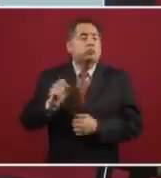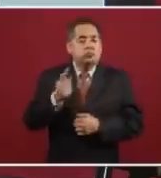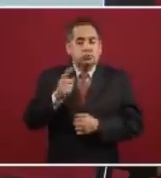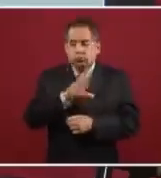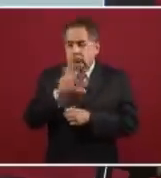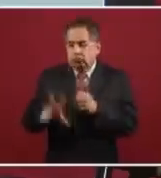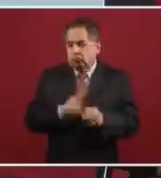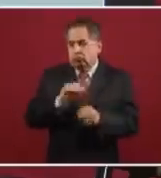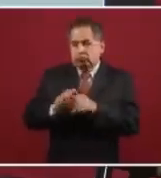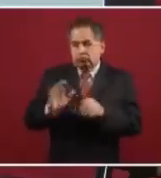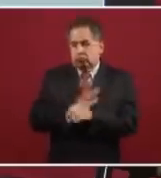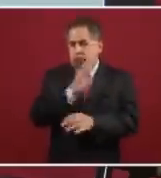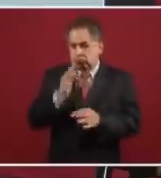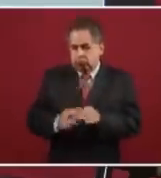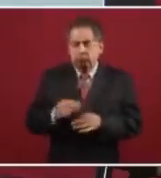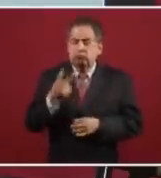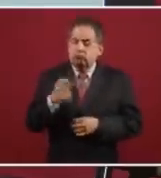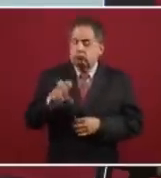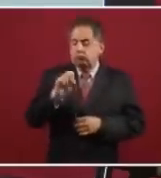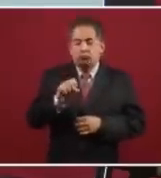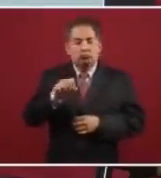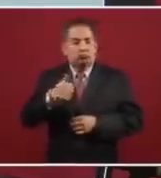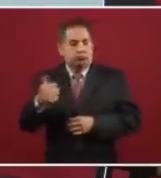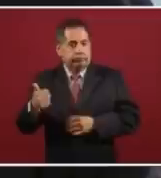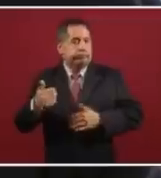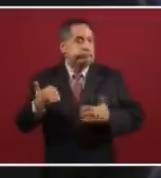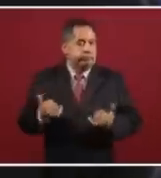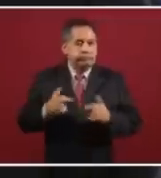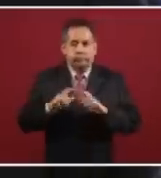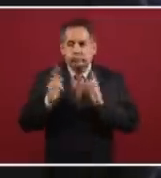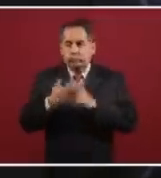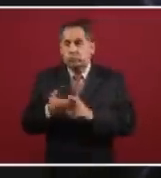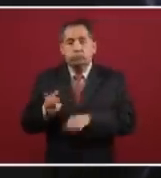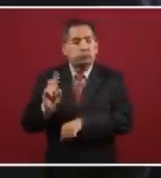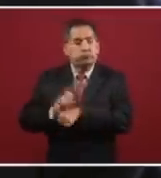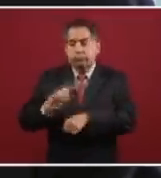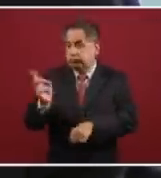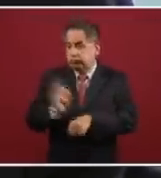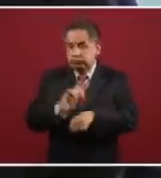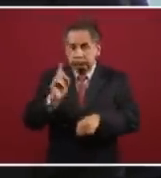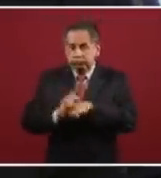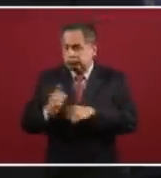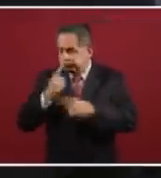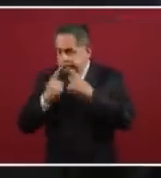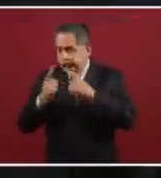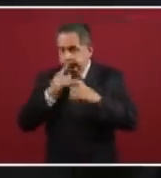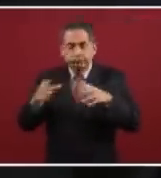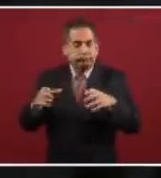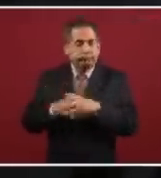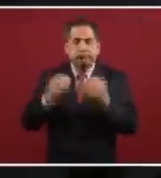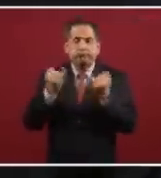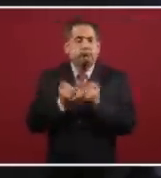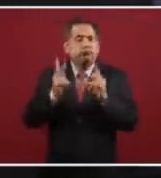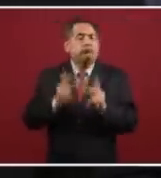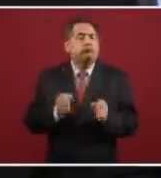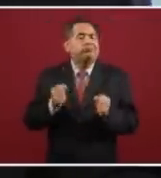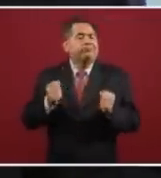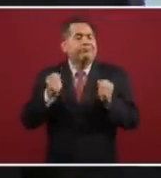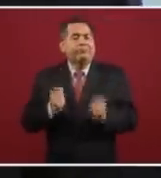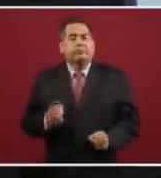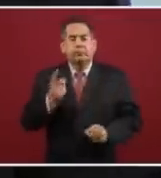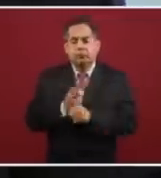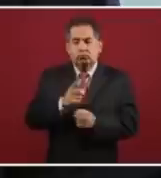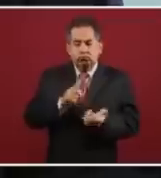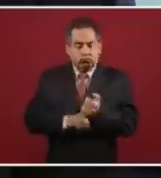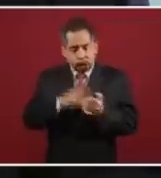funcionando las 266 y sesionan diariamente, al igual que el Gabinete de Seguridad, pero